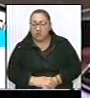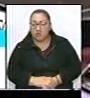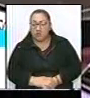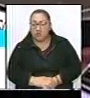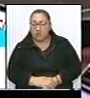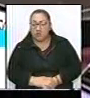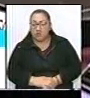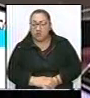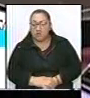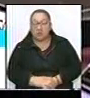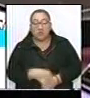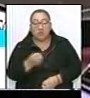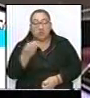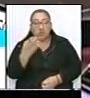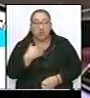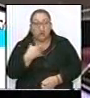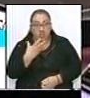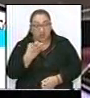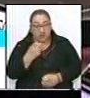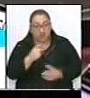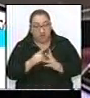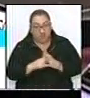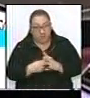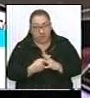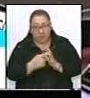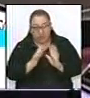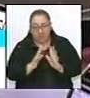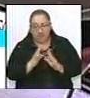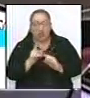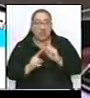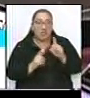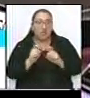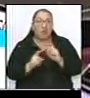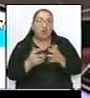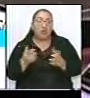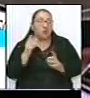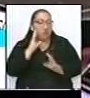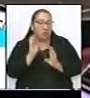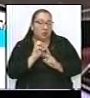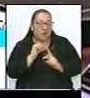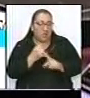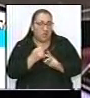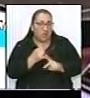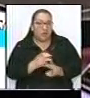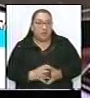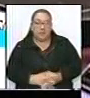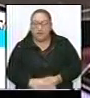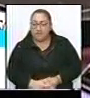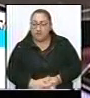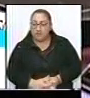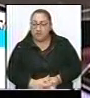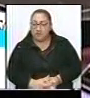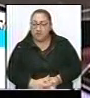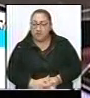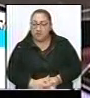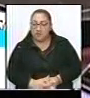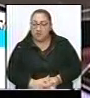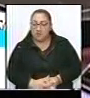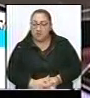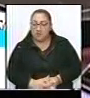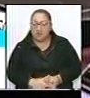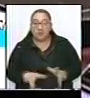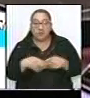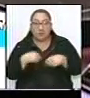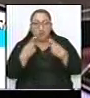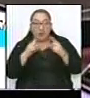Bueno, yo quiero decenar unas cuestiones. En primero, sería conveniente que adoptáramos un acuerdo en